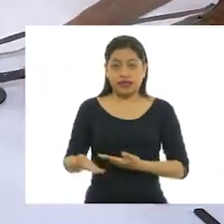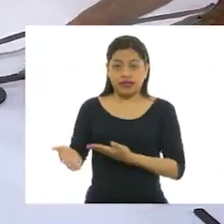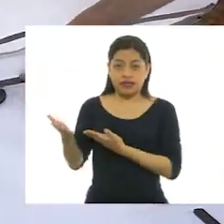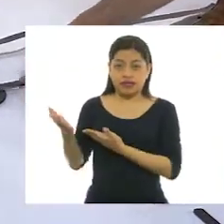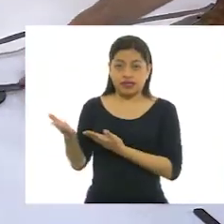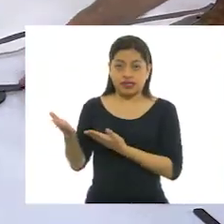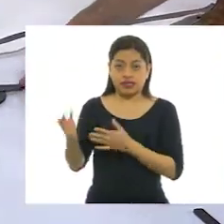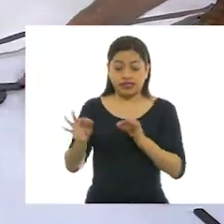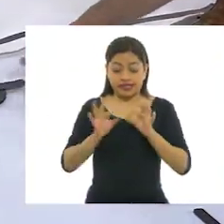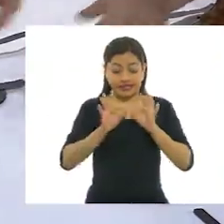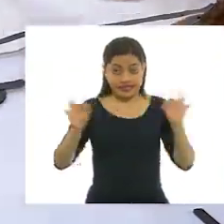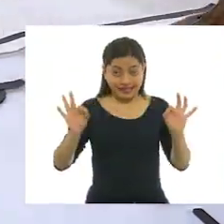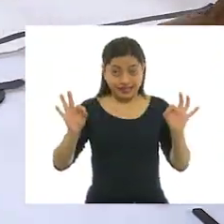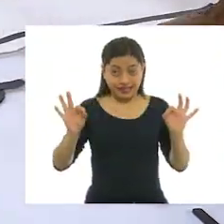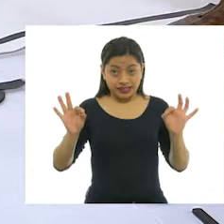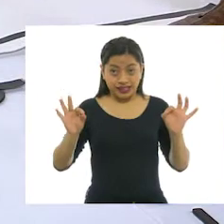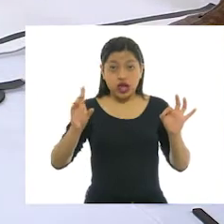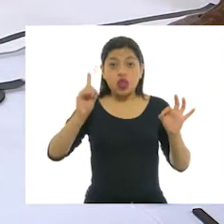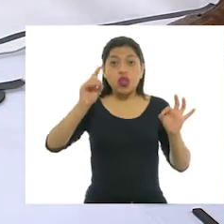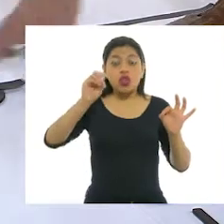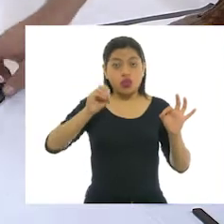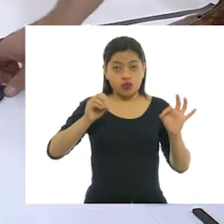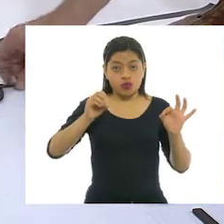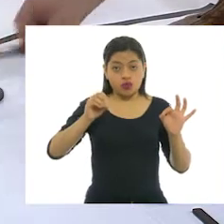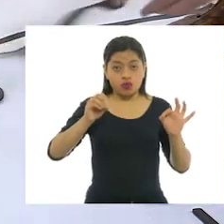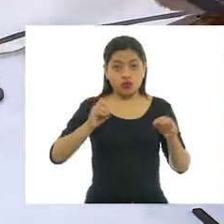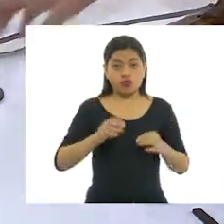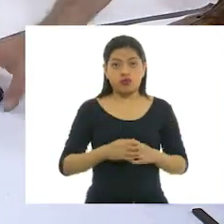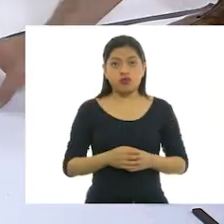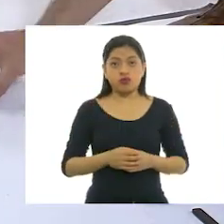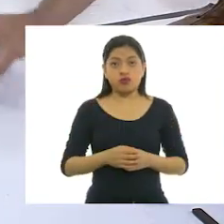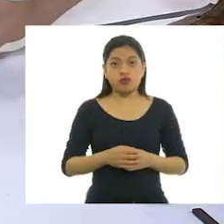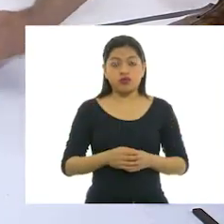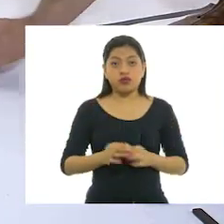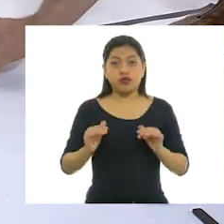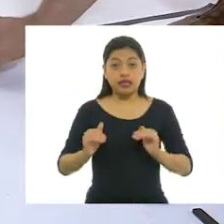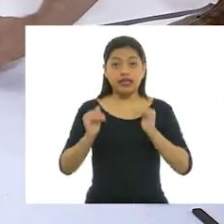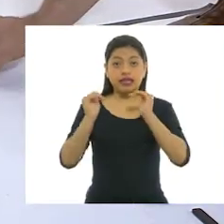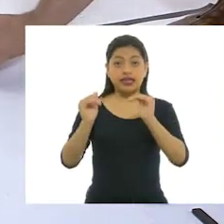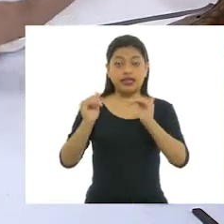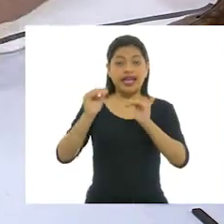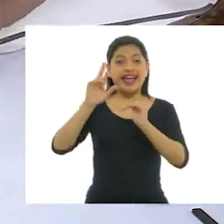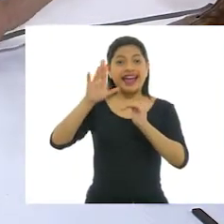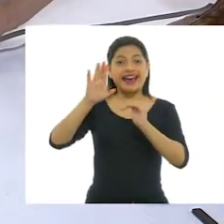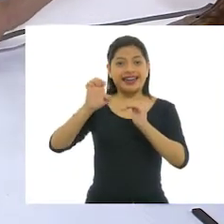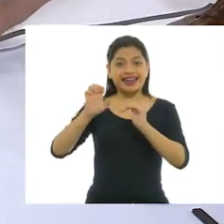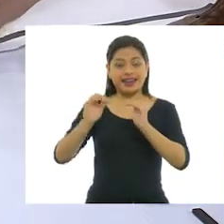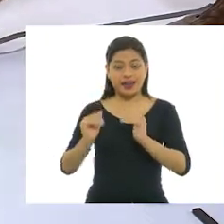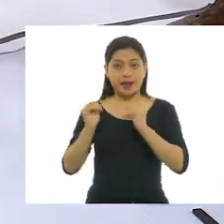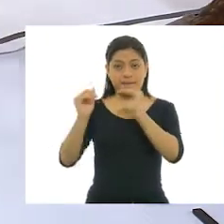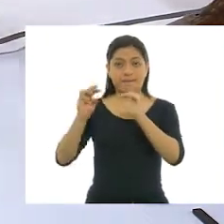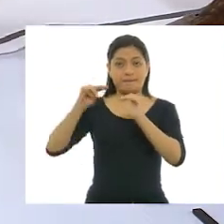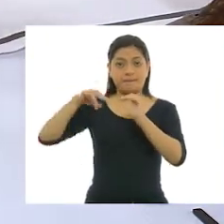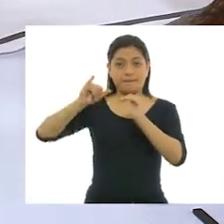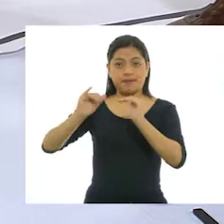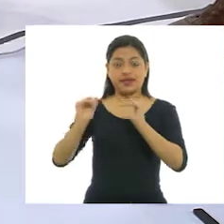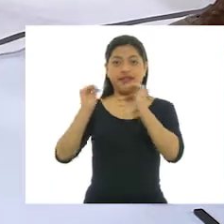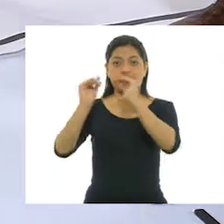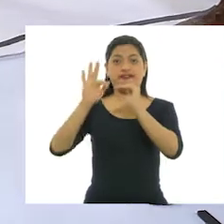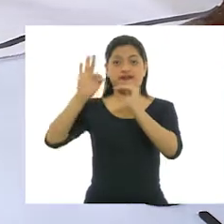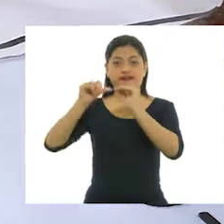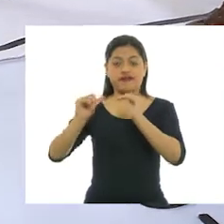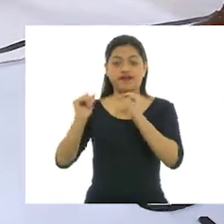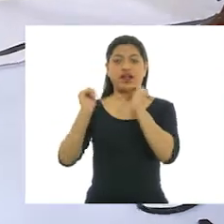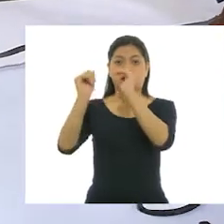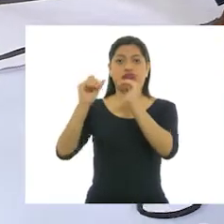con una línea adicional, se llama do. De ahí nos vamos al re, al mi, al fa, al sol,